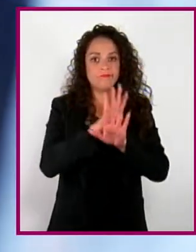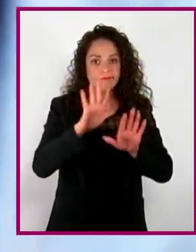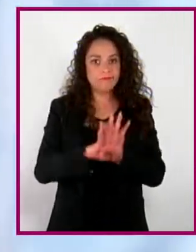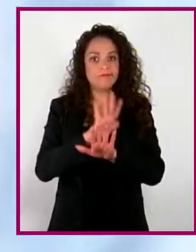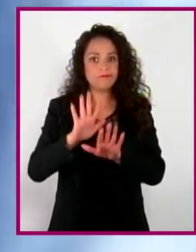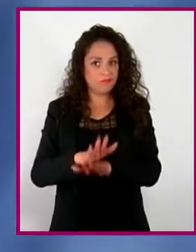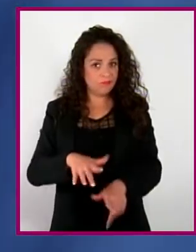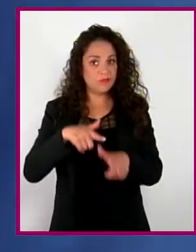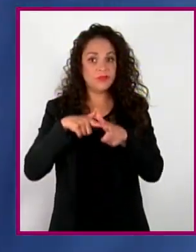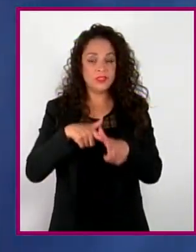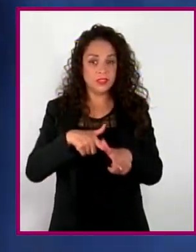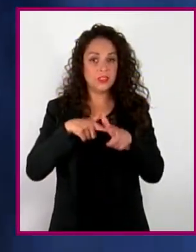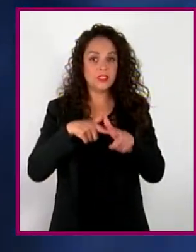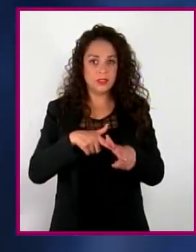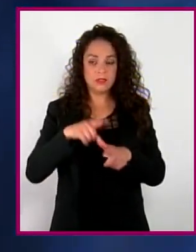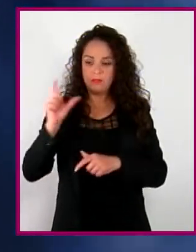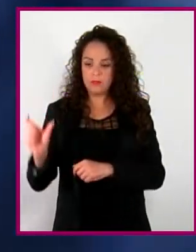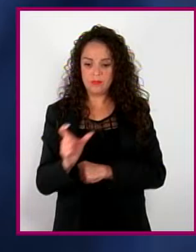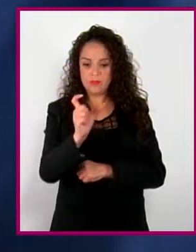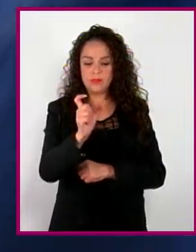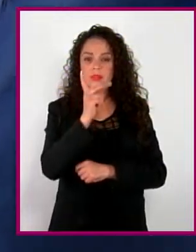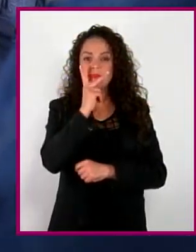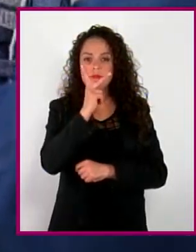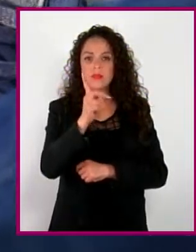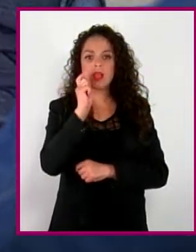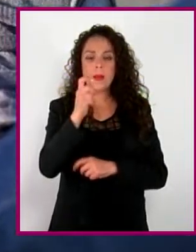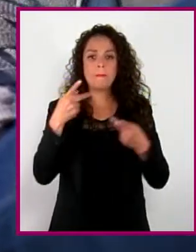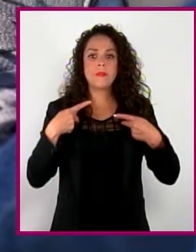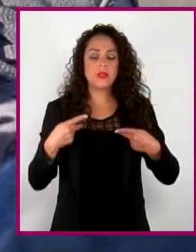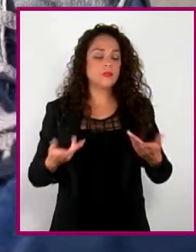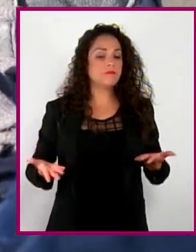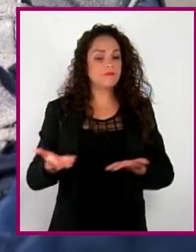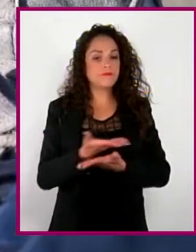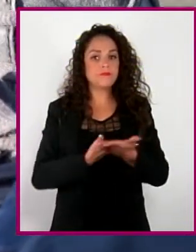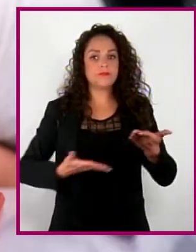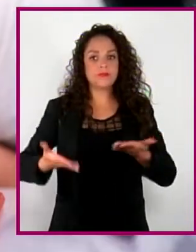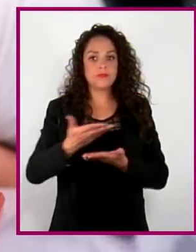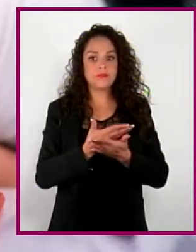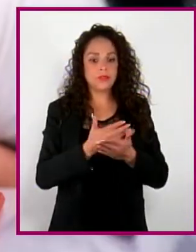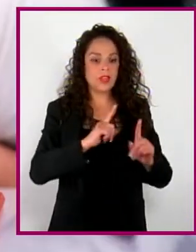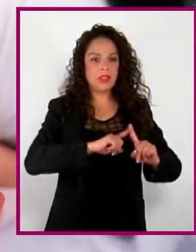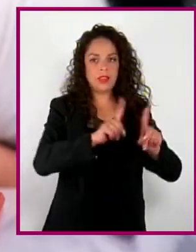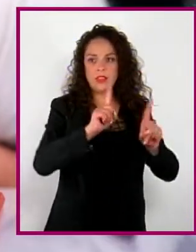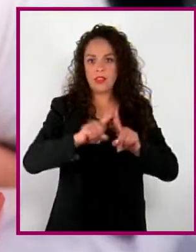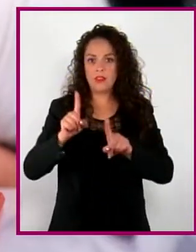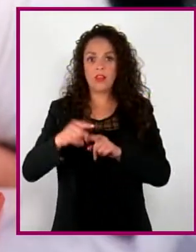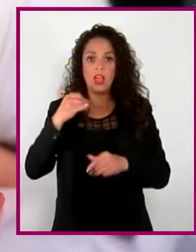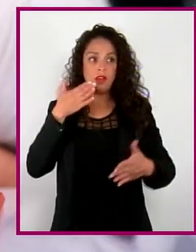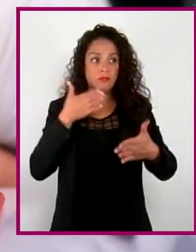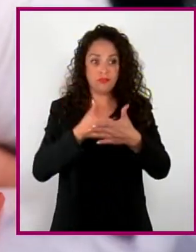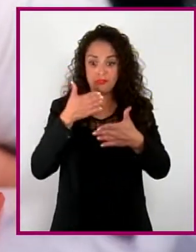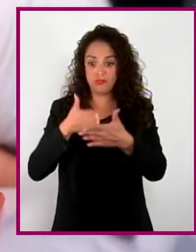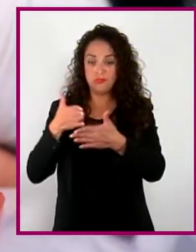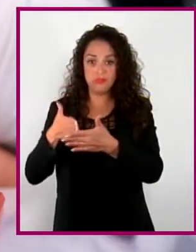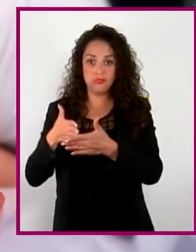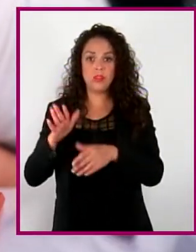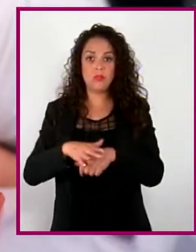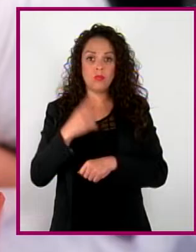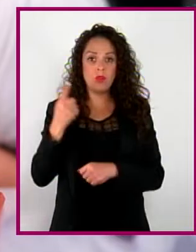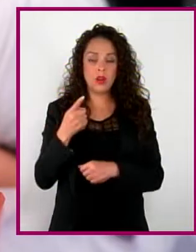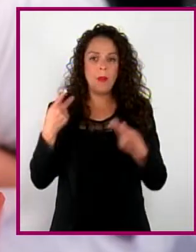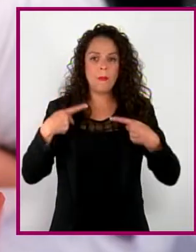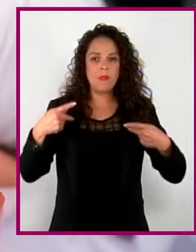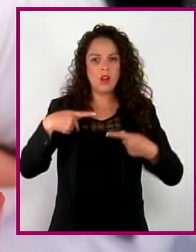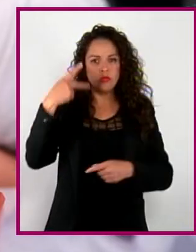Es un término que se ha definido a partir de la interacción entre las personas con alguna diferencia, además de las barreras y obstáculos provocados por la